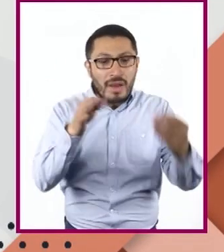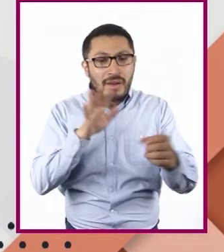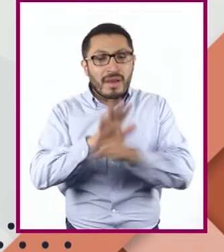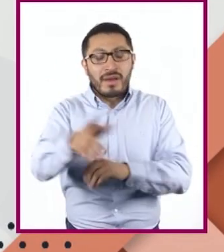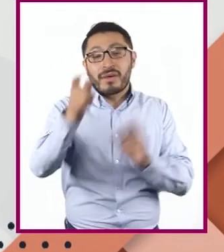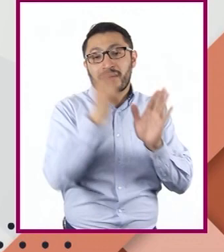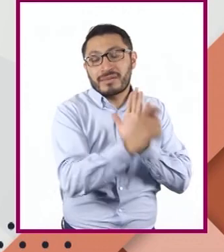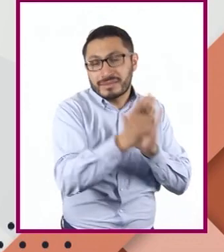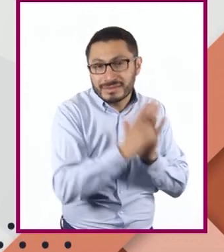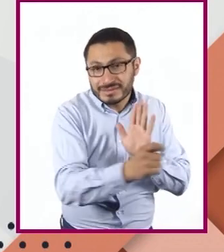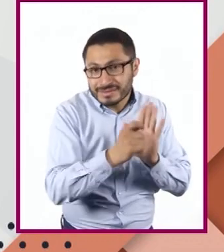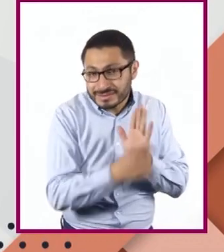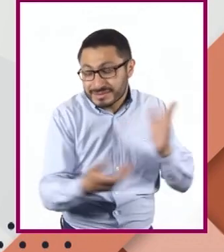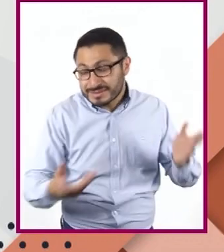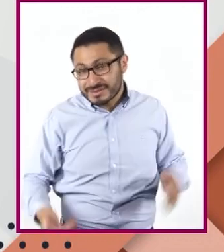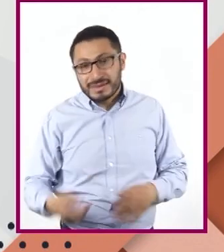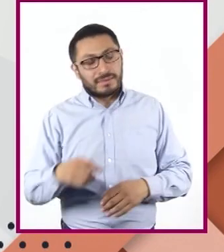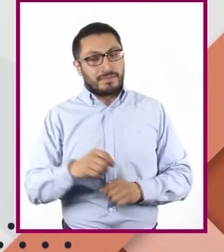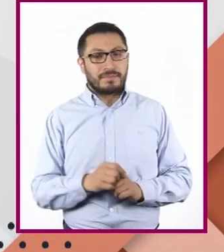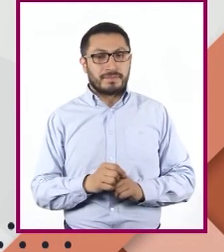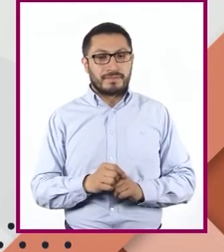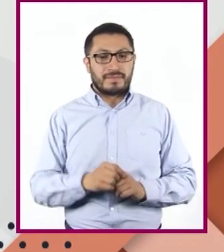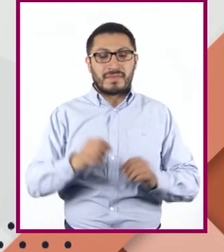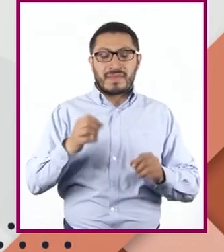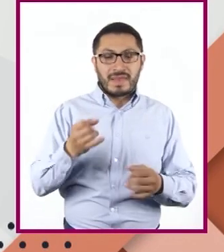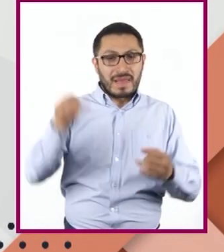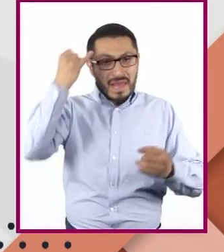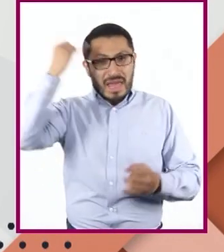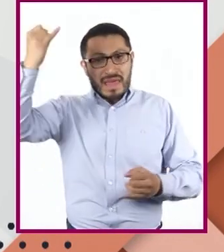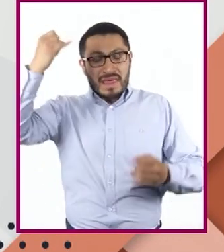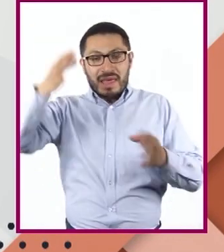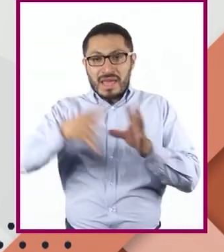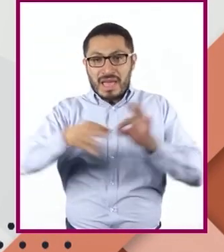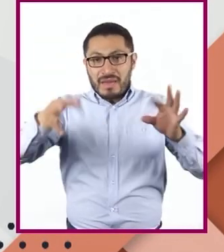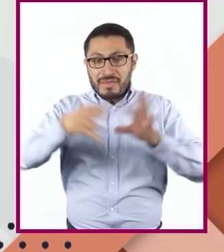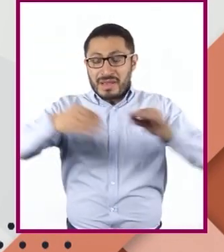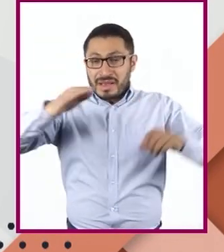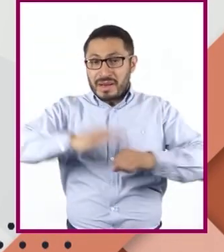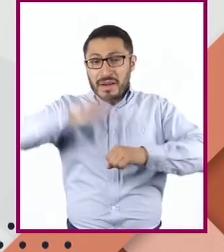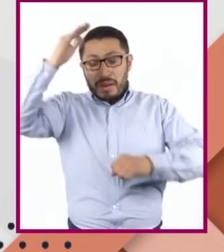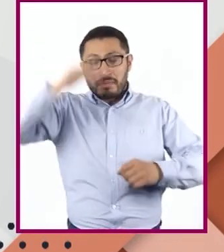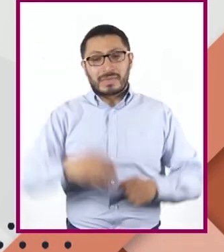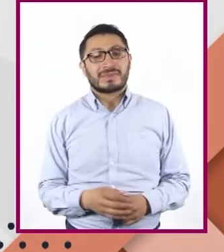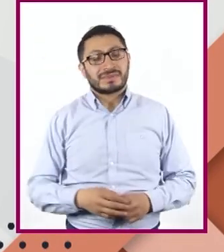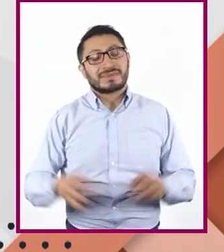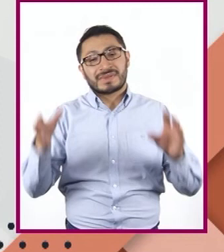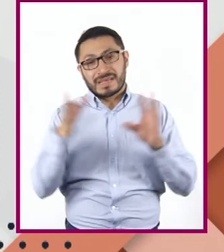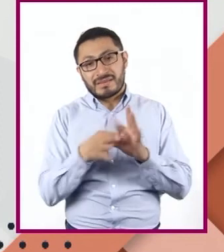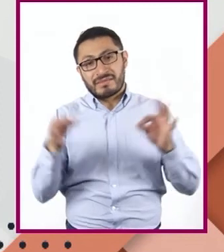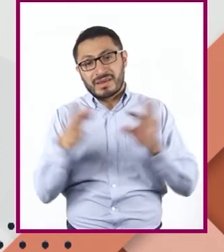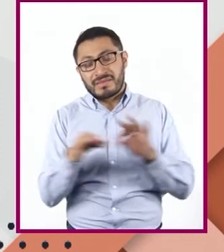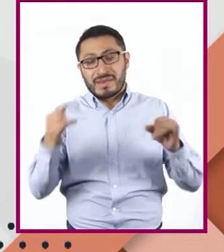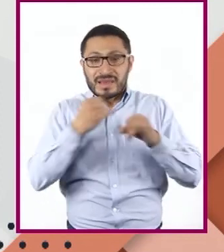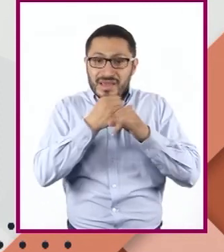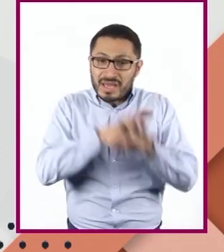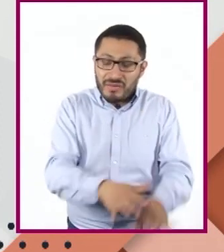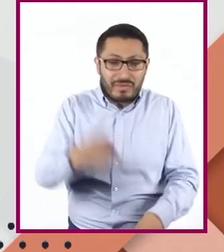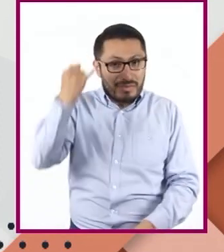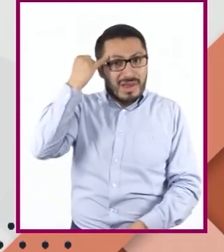menciona, amplían la idea principal, describen lo que se informa en la idea